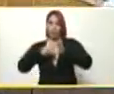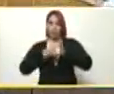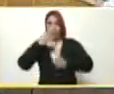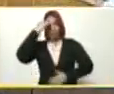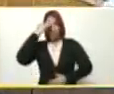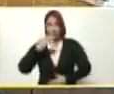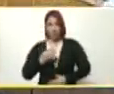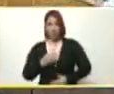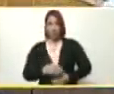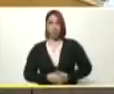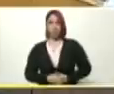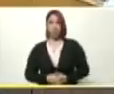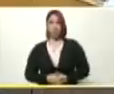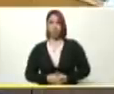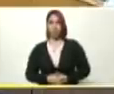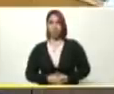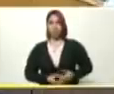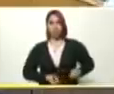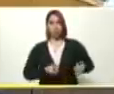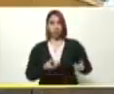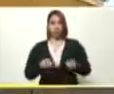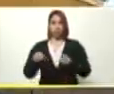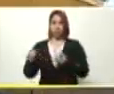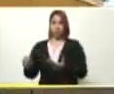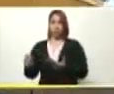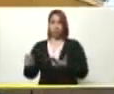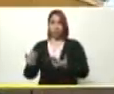para armar a la Milicia Nacional Bolivariana.